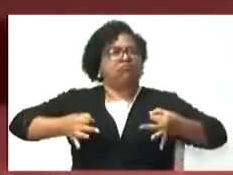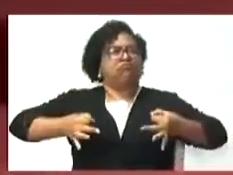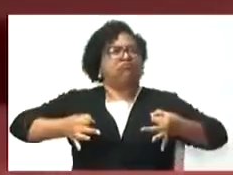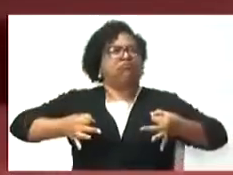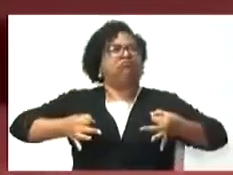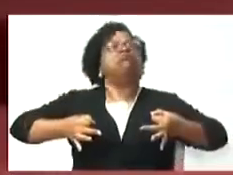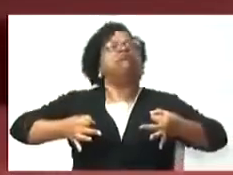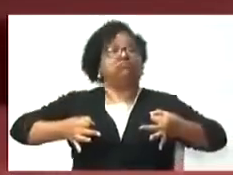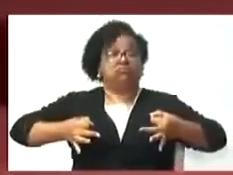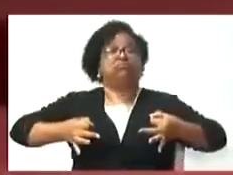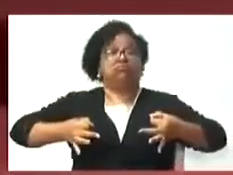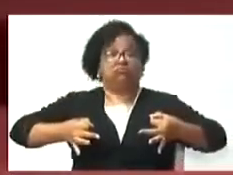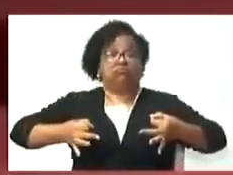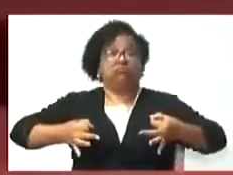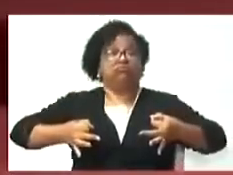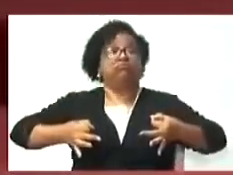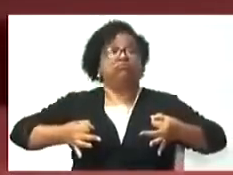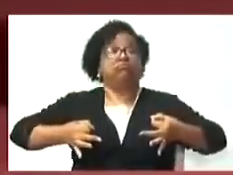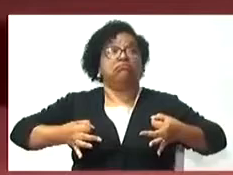así